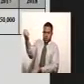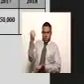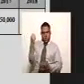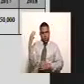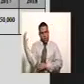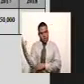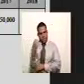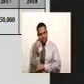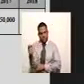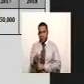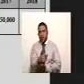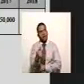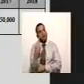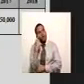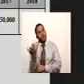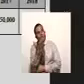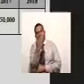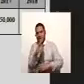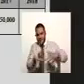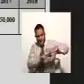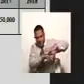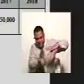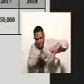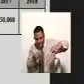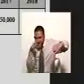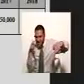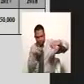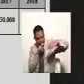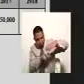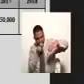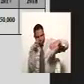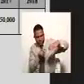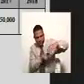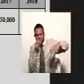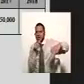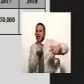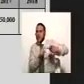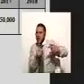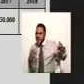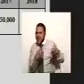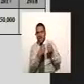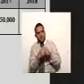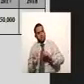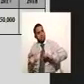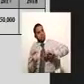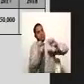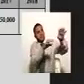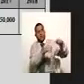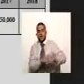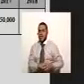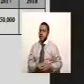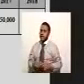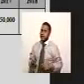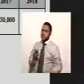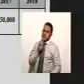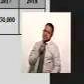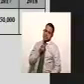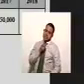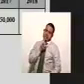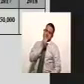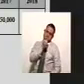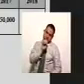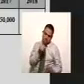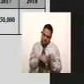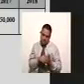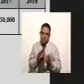pujante demandando carga para el sector minero energético, entonces se compraba una tractomula, 350 millones de pesos, 400 millones